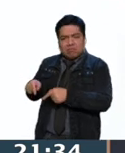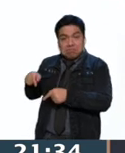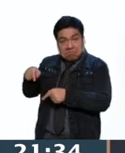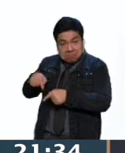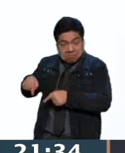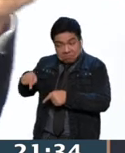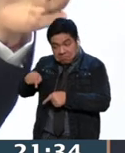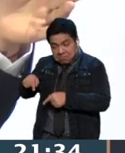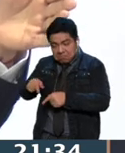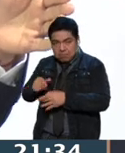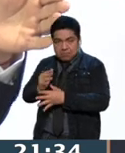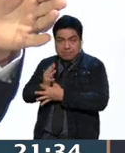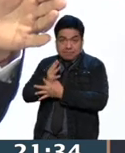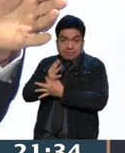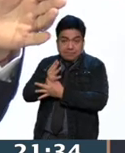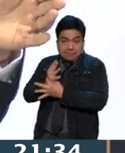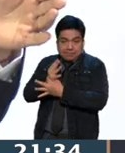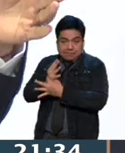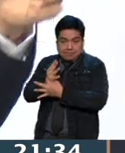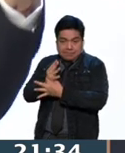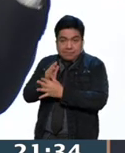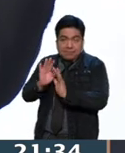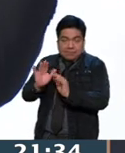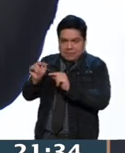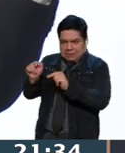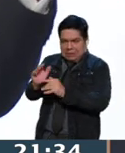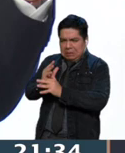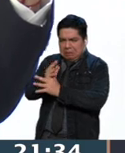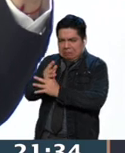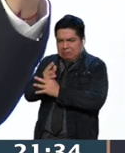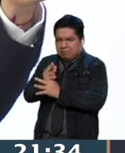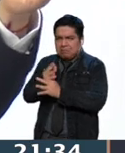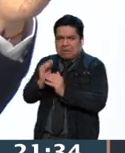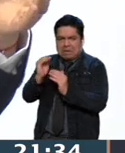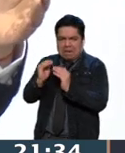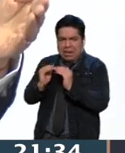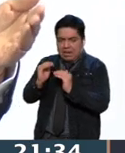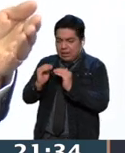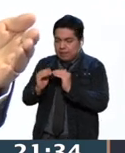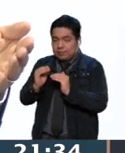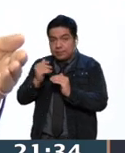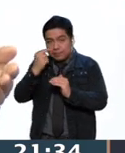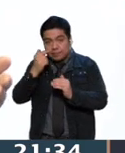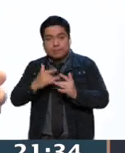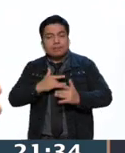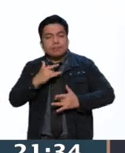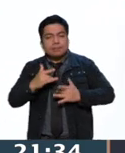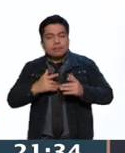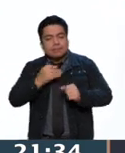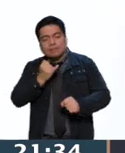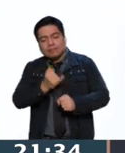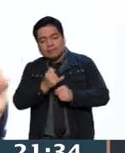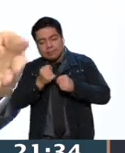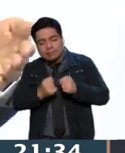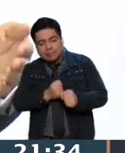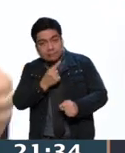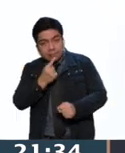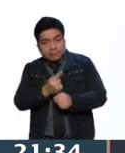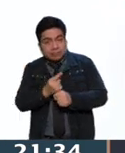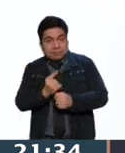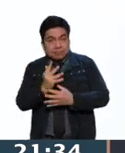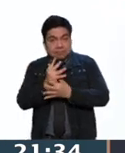afirman, ahora que salieron las estadísticas de que va bajando la percepción de inseguridad en la Ciudad de